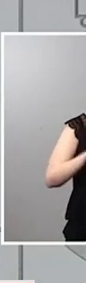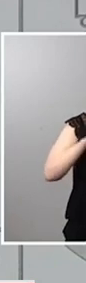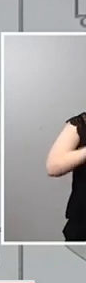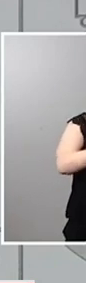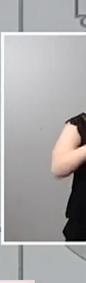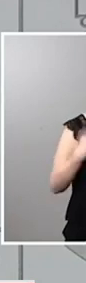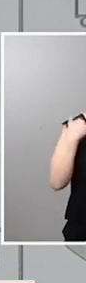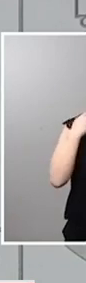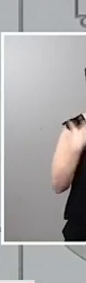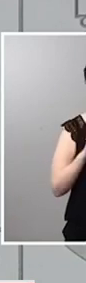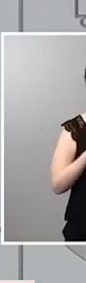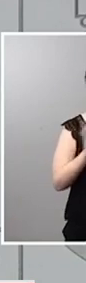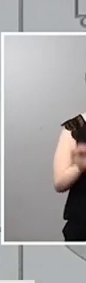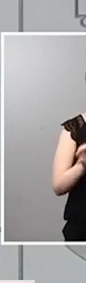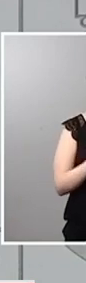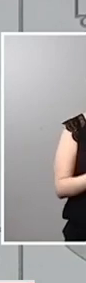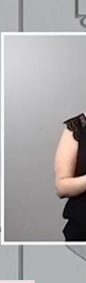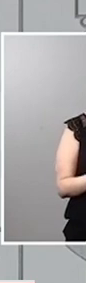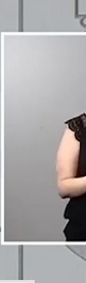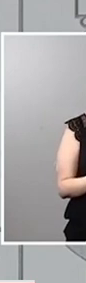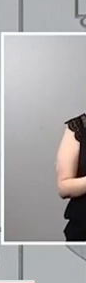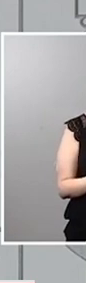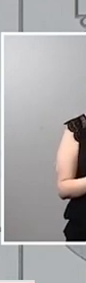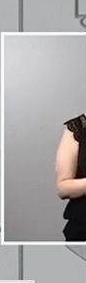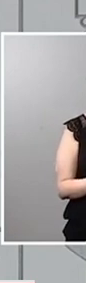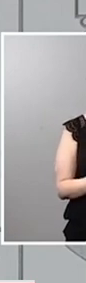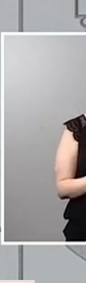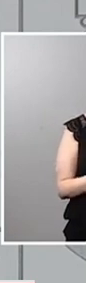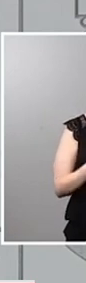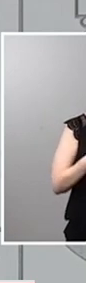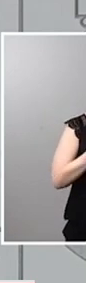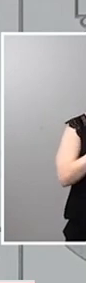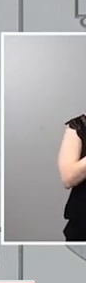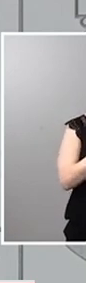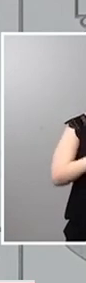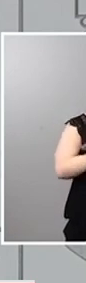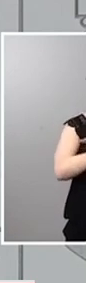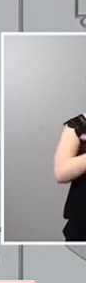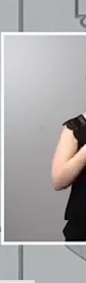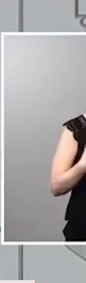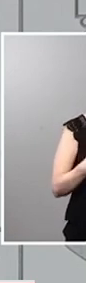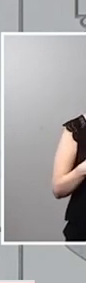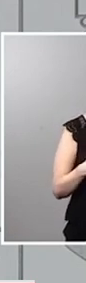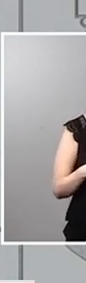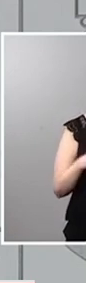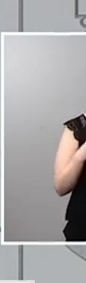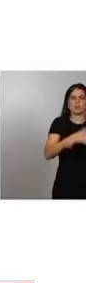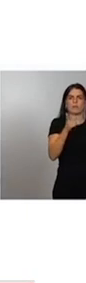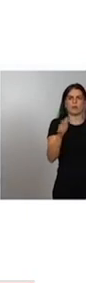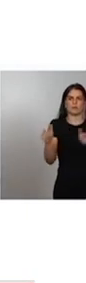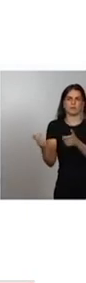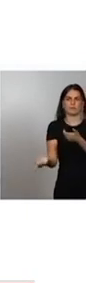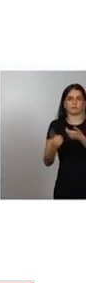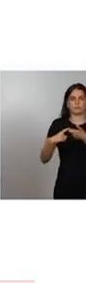el artículo 2 no reconoce, se fundamenta en la indisoluble unidad de la nación española, patria común e indivisible, sabe que no